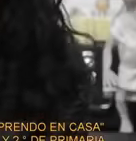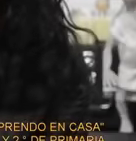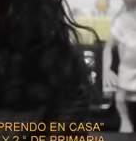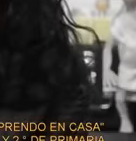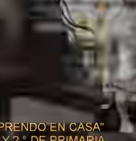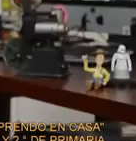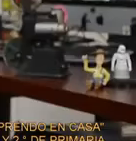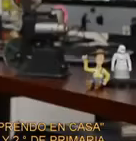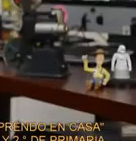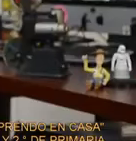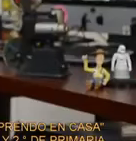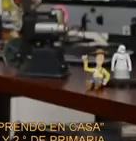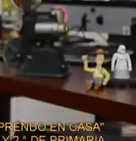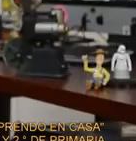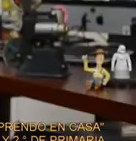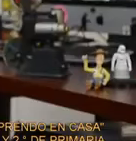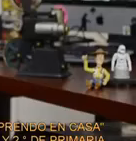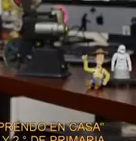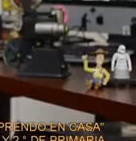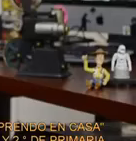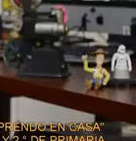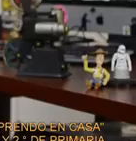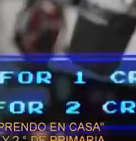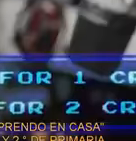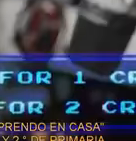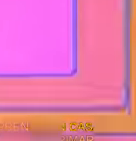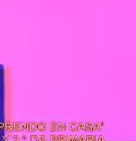ve y eso es lo bonito.